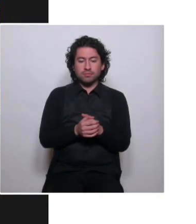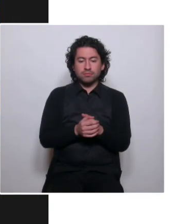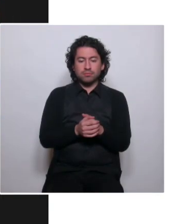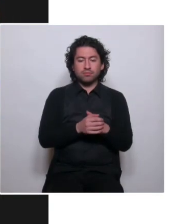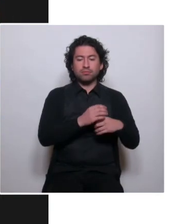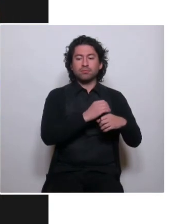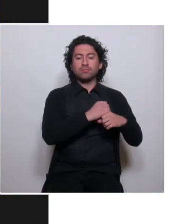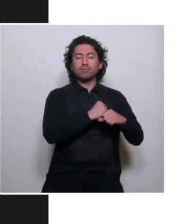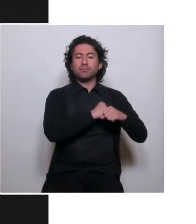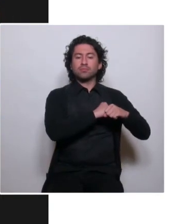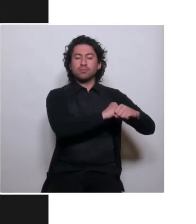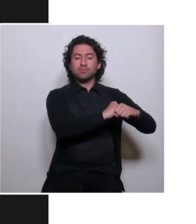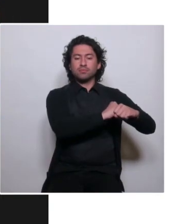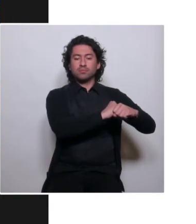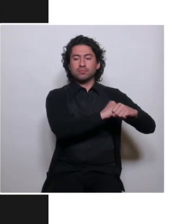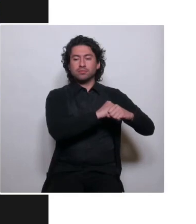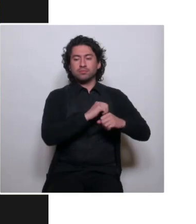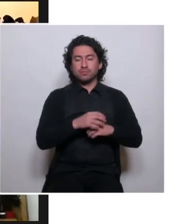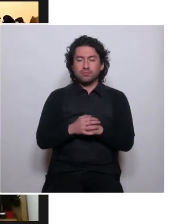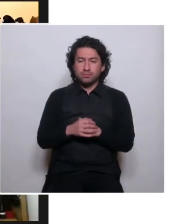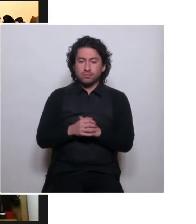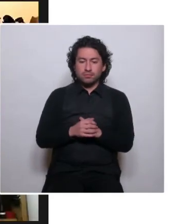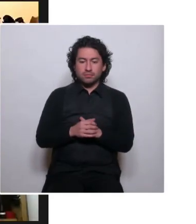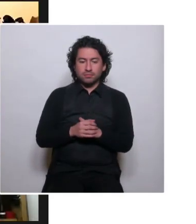Rechazo, señor secretario.